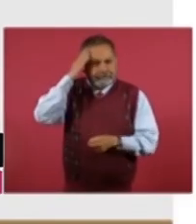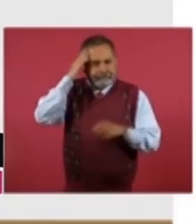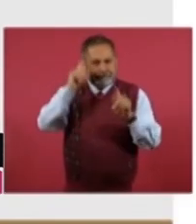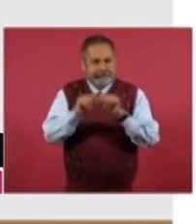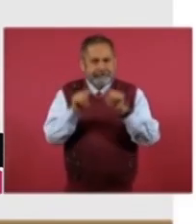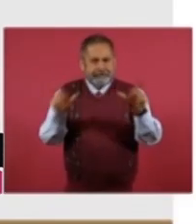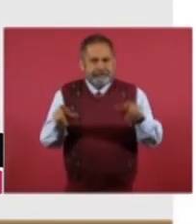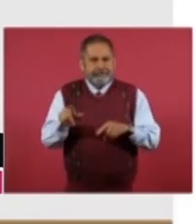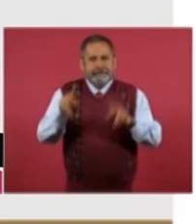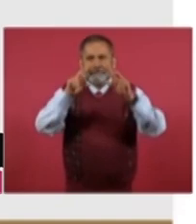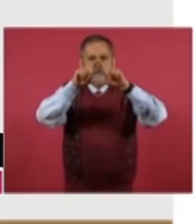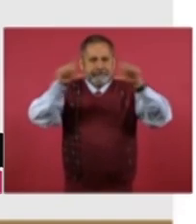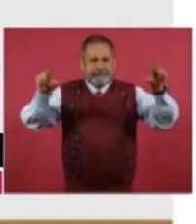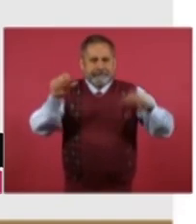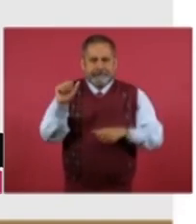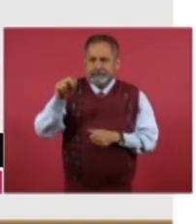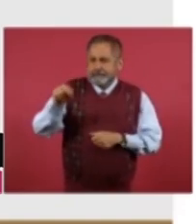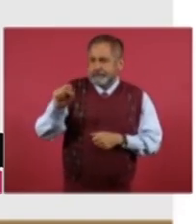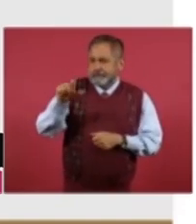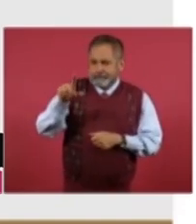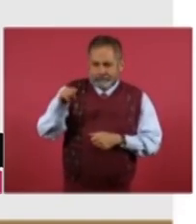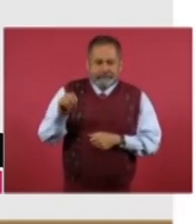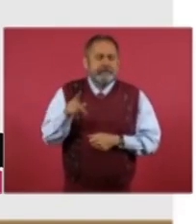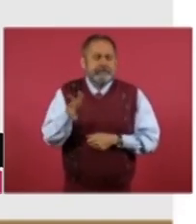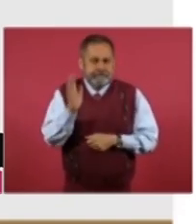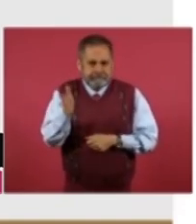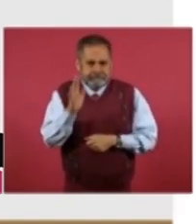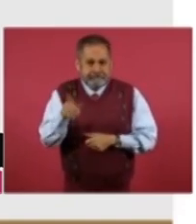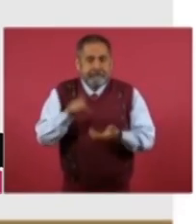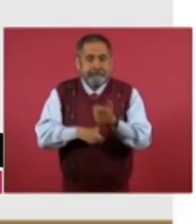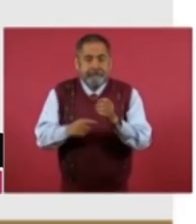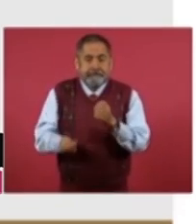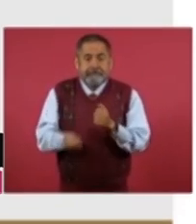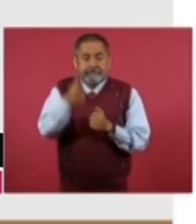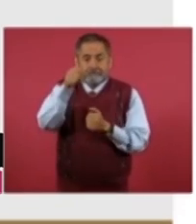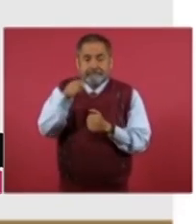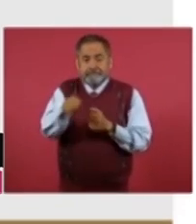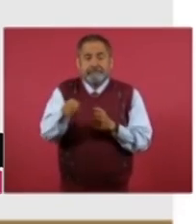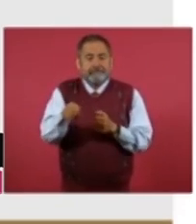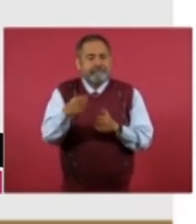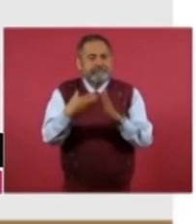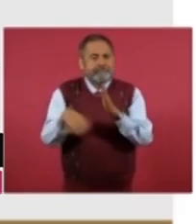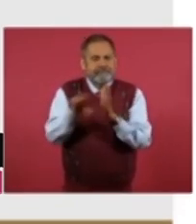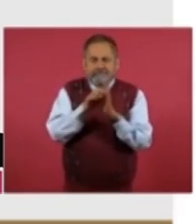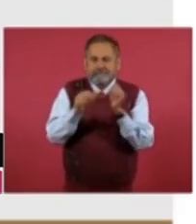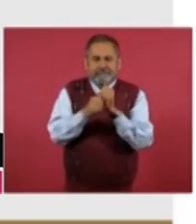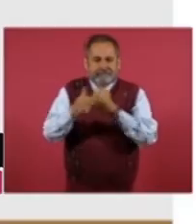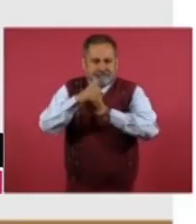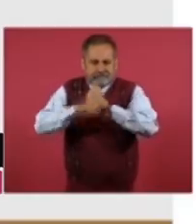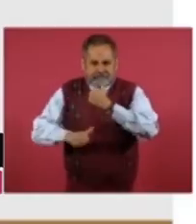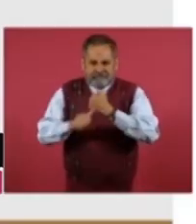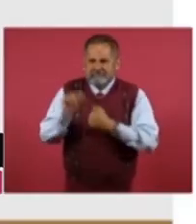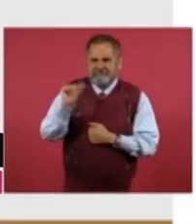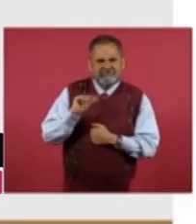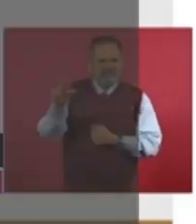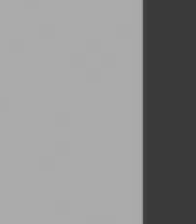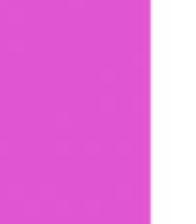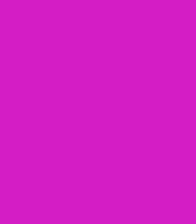el licenciado Anselmo Cervantes, donde también está la primera sala de hemodinamia pública del estado de